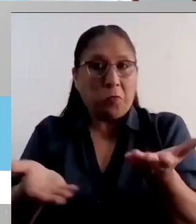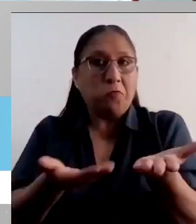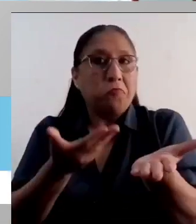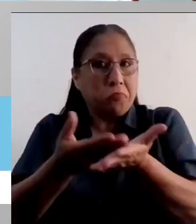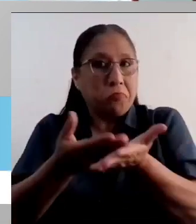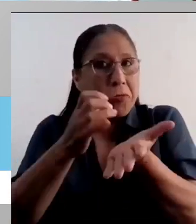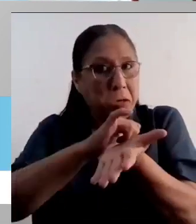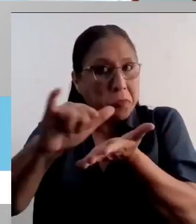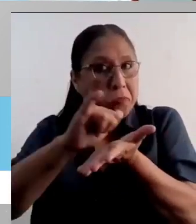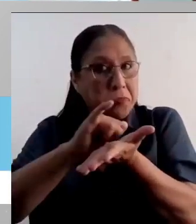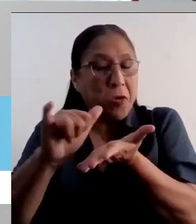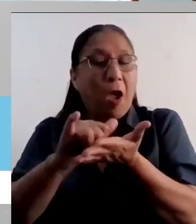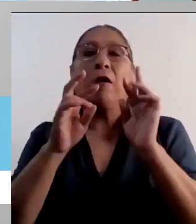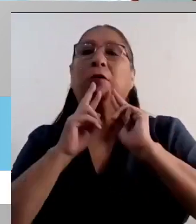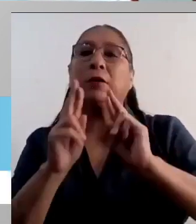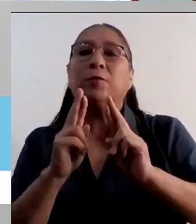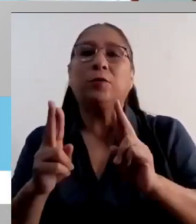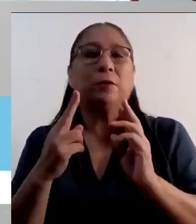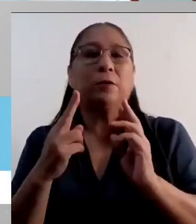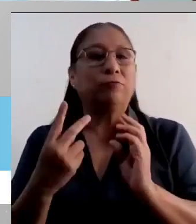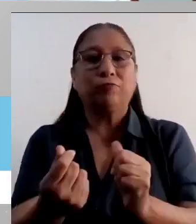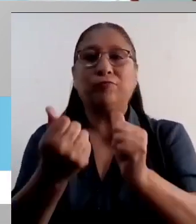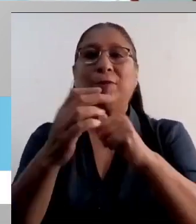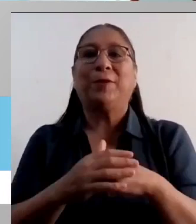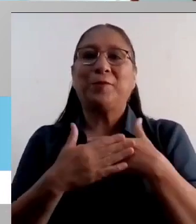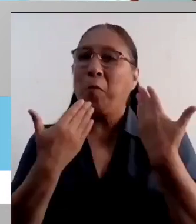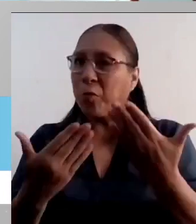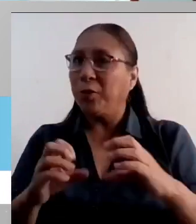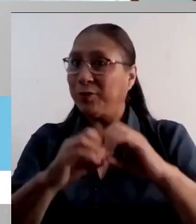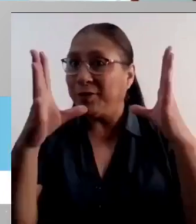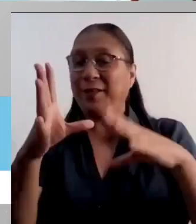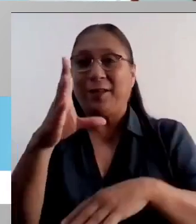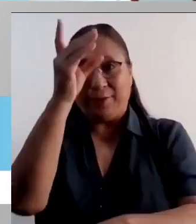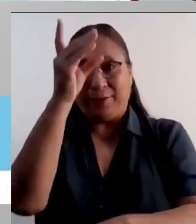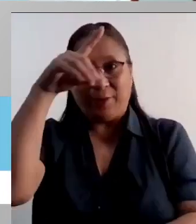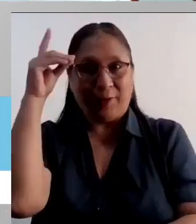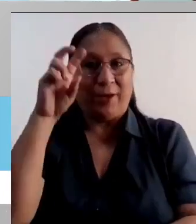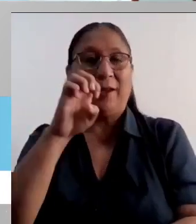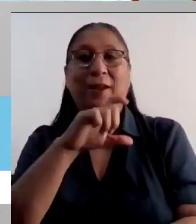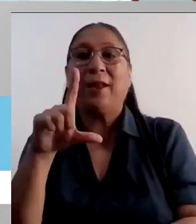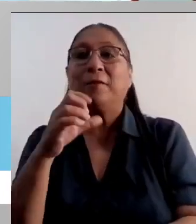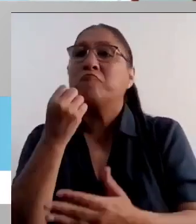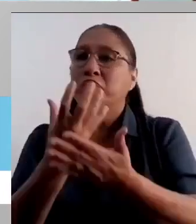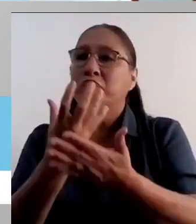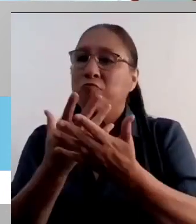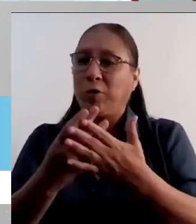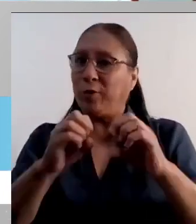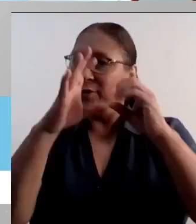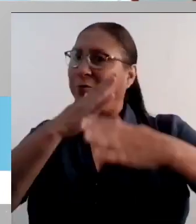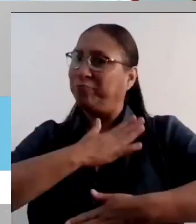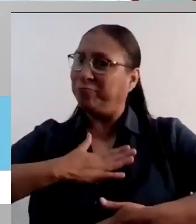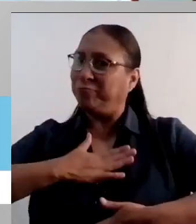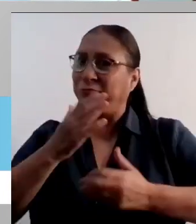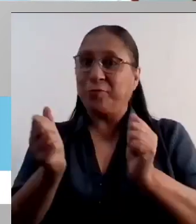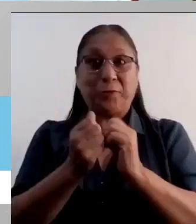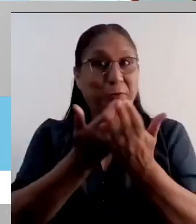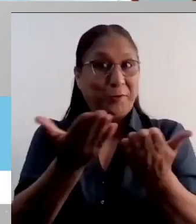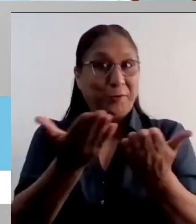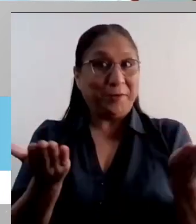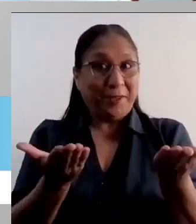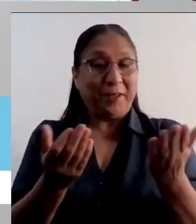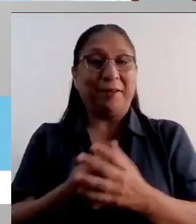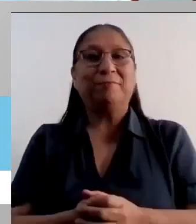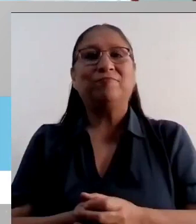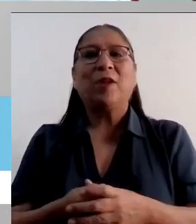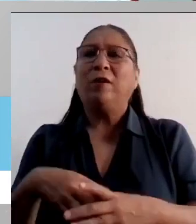comentarios que los responderemos en vivo. Buenos días, doctora Nelly. Muy buenos días, un gusto estar con ustedes.